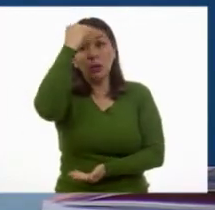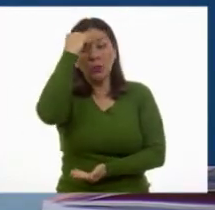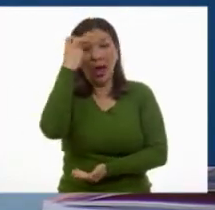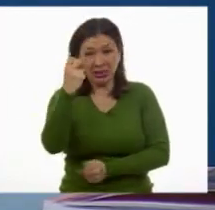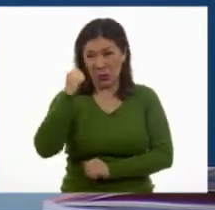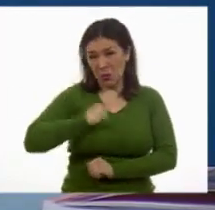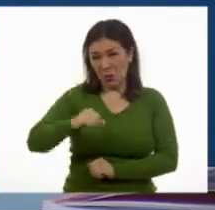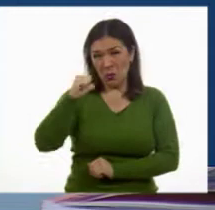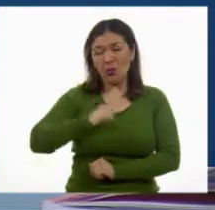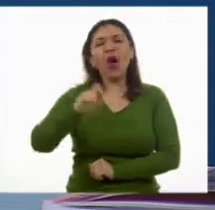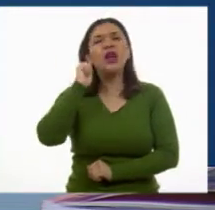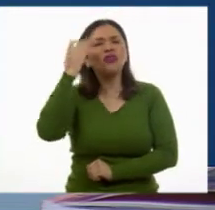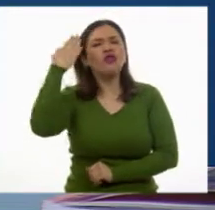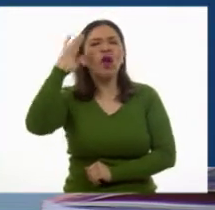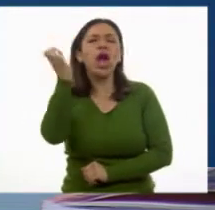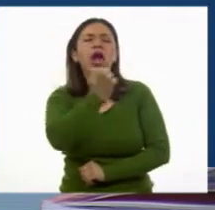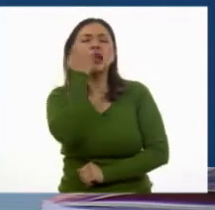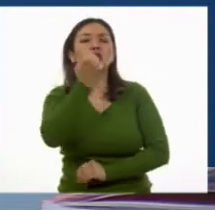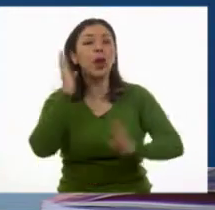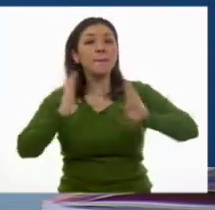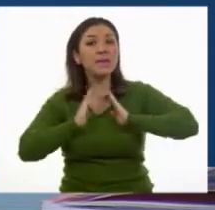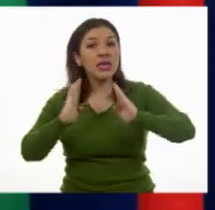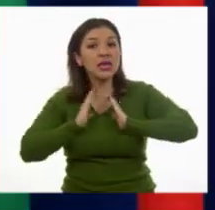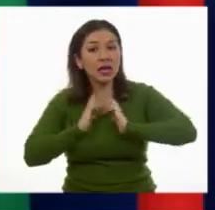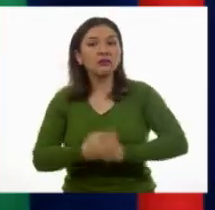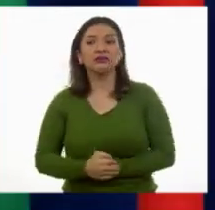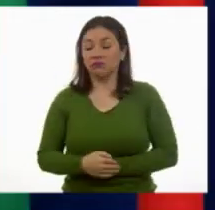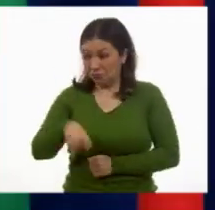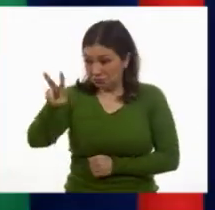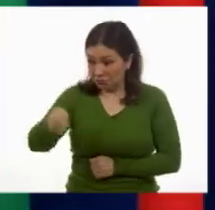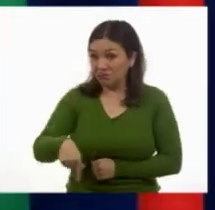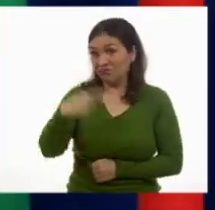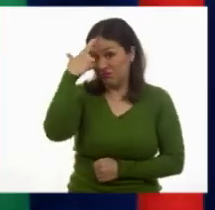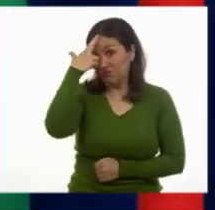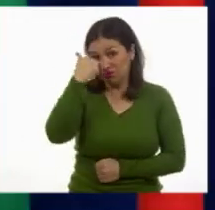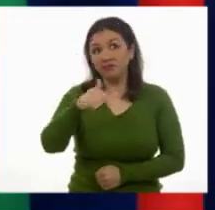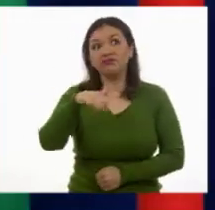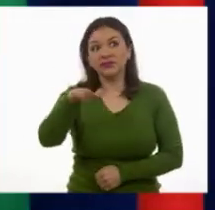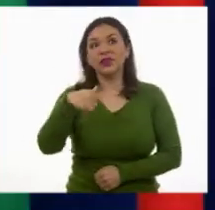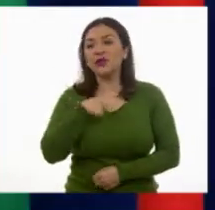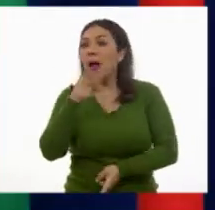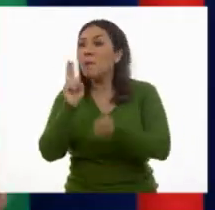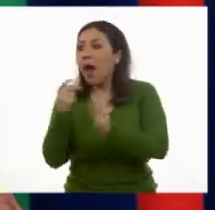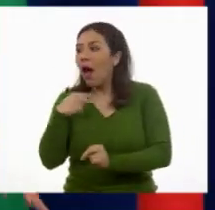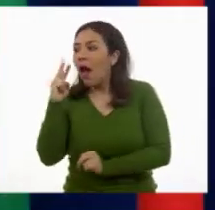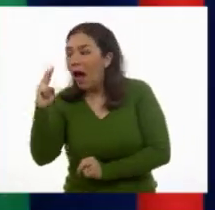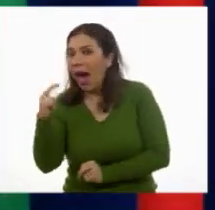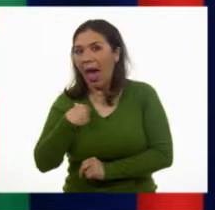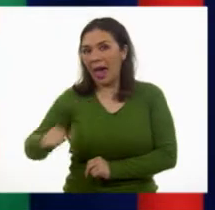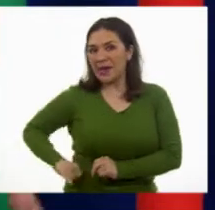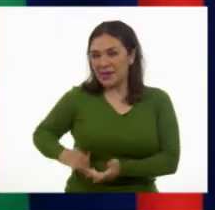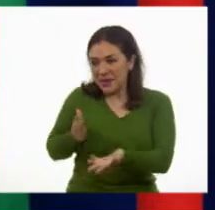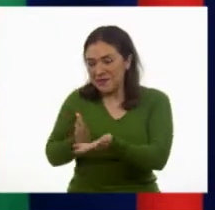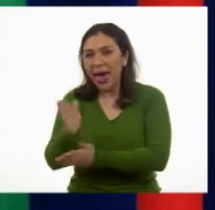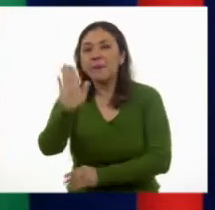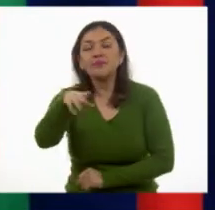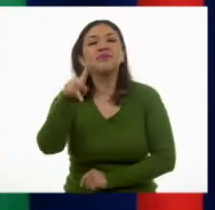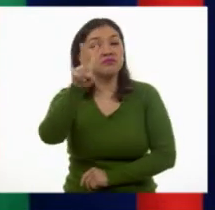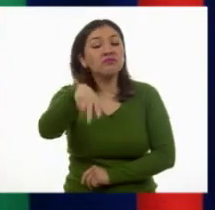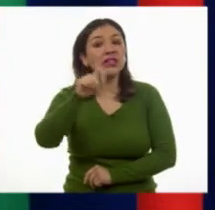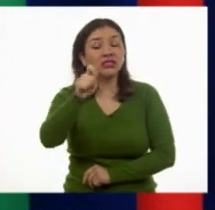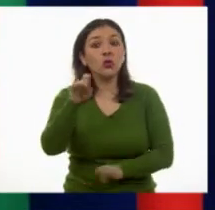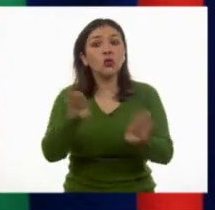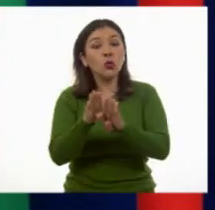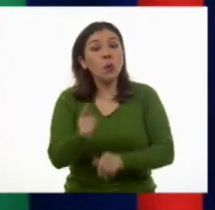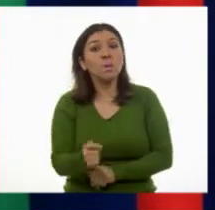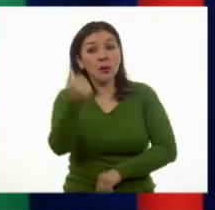ese tiempo era un colegio militar. Así es, Don. Ya me metí en su conversación. Bueno, de hecho, el